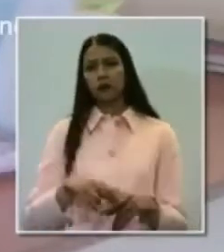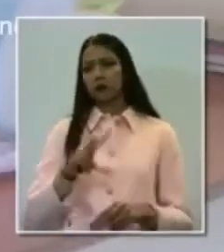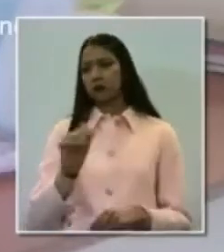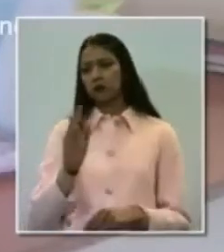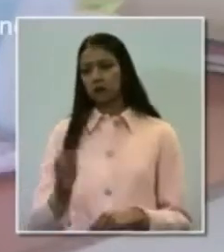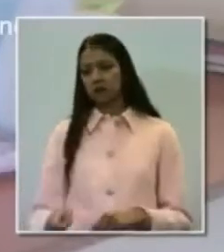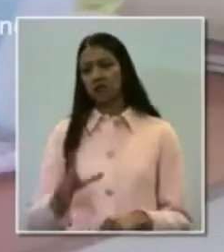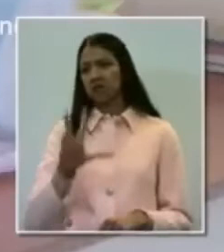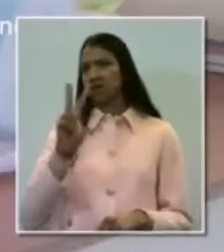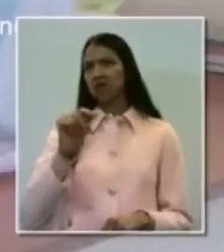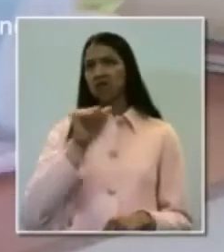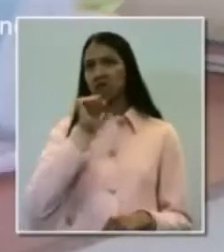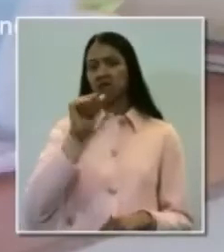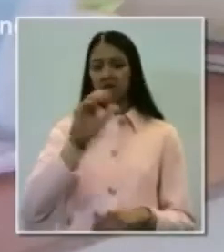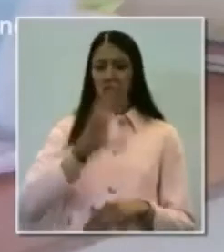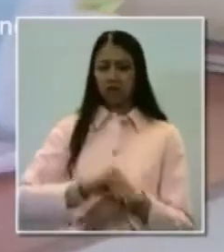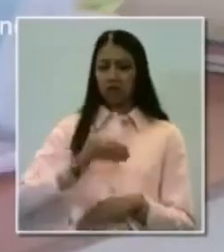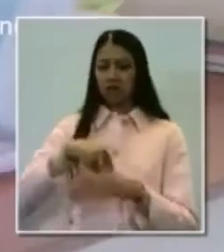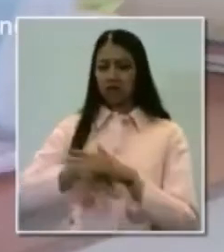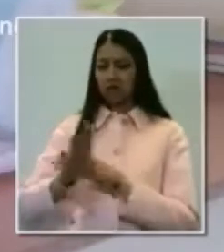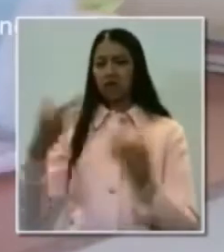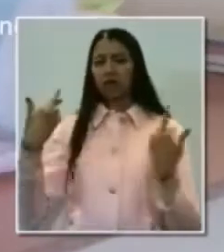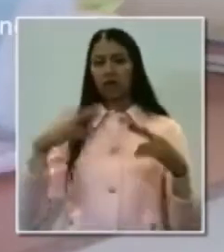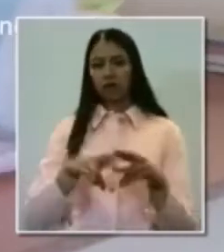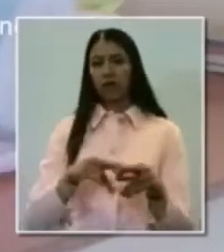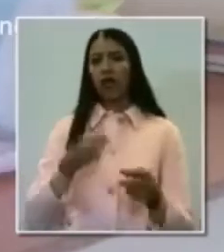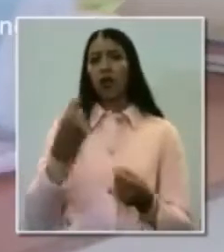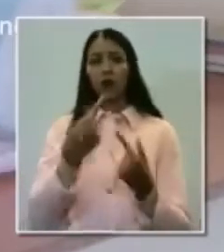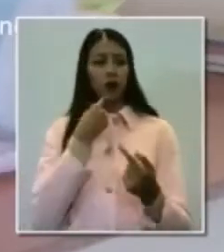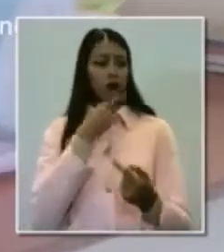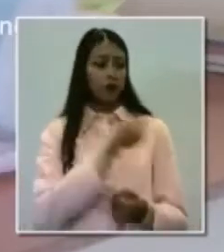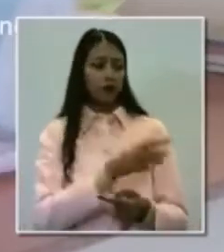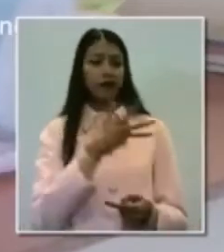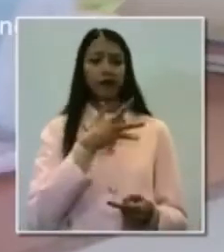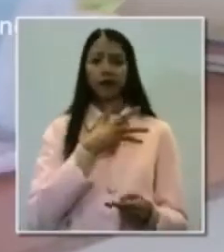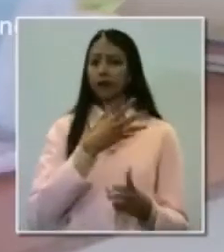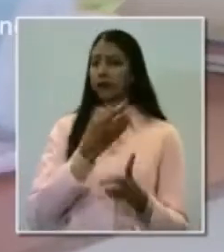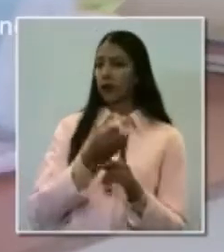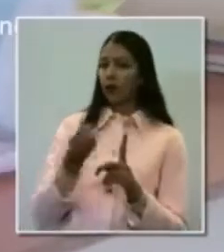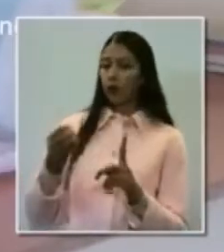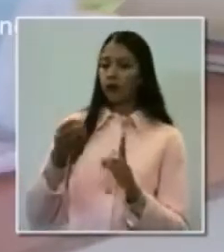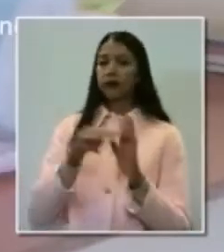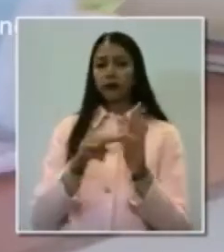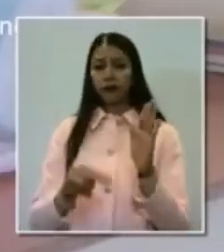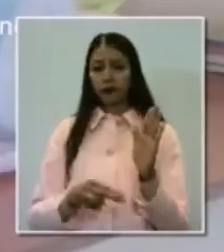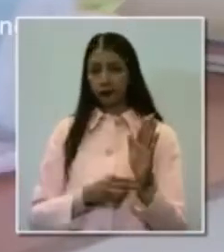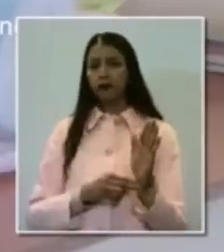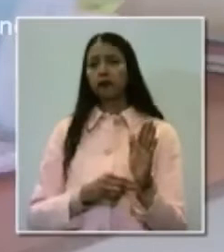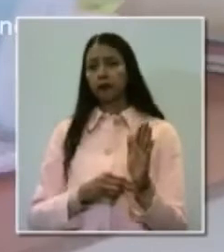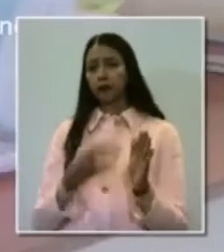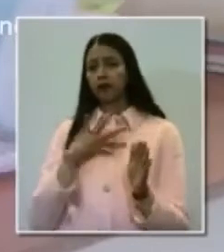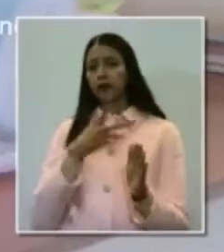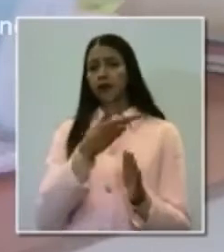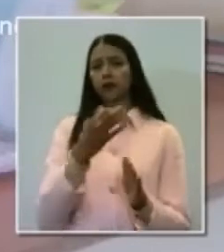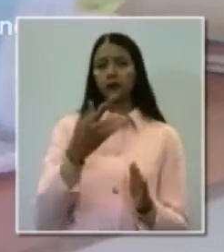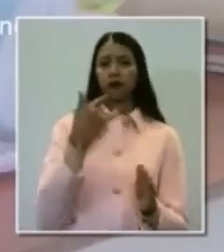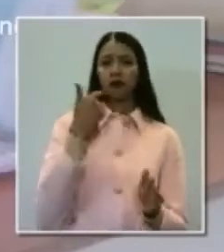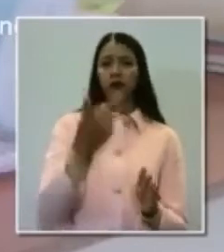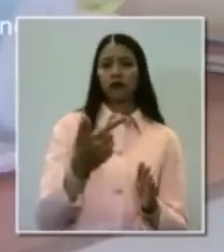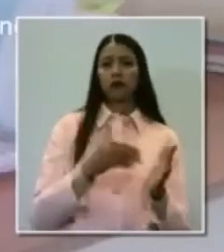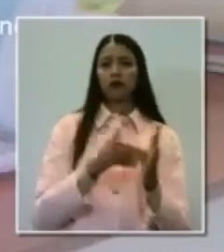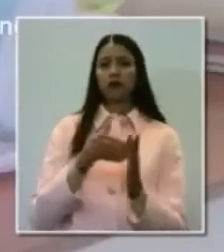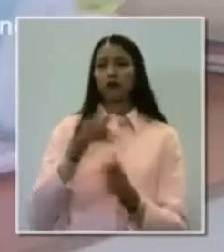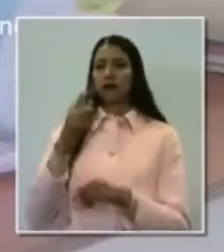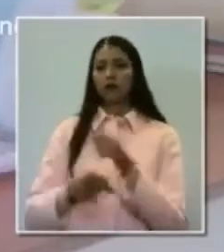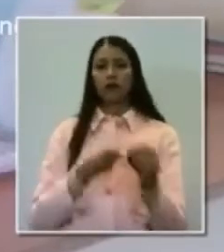el ingreso a las entradas. Algunas de las demandas están fuera de todo orden normativo y ascienden a 257 millones de